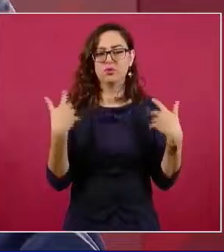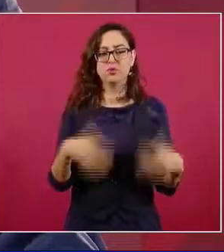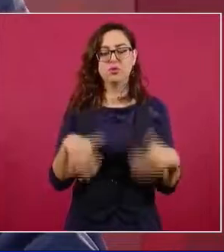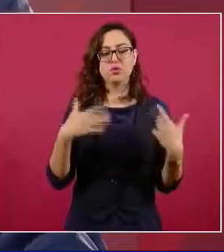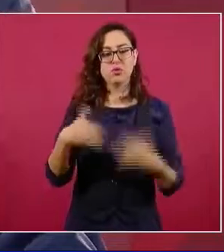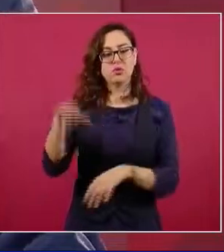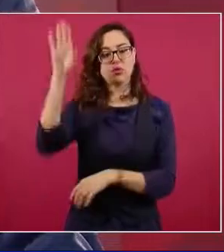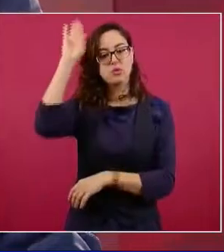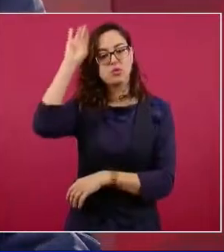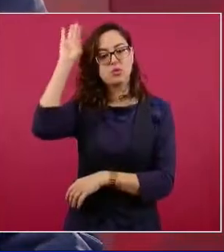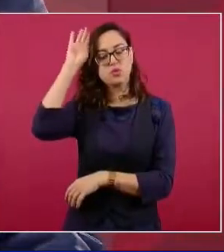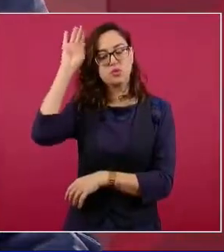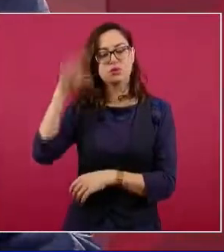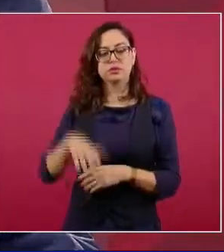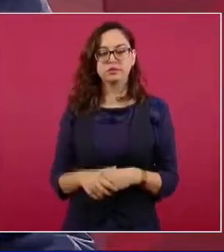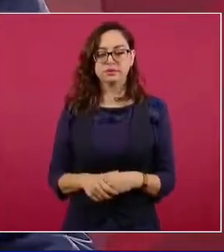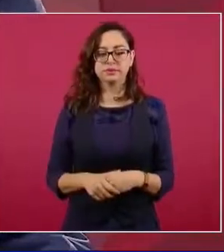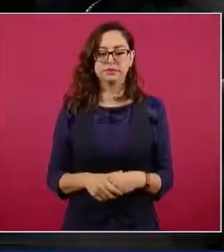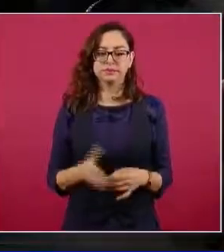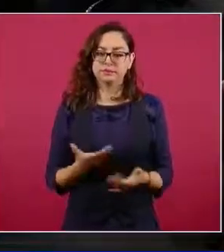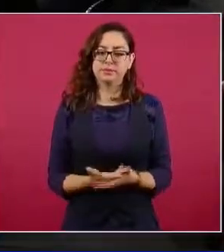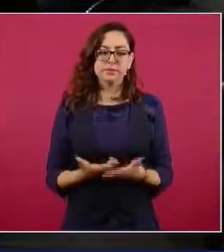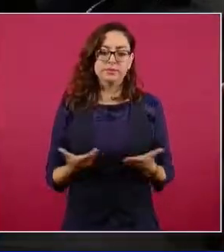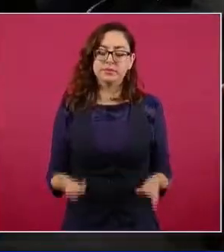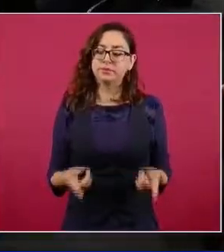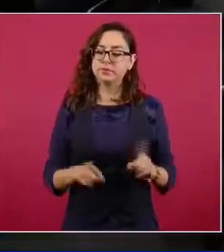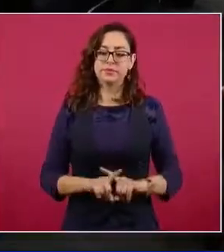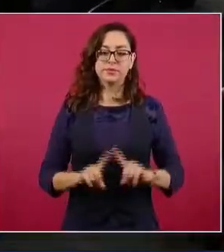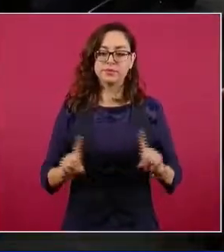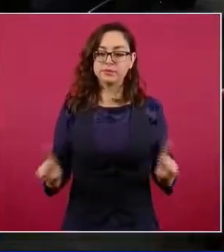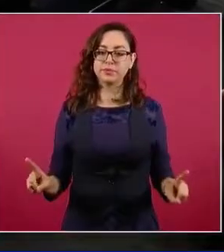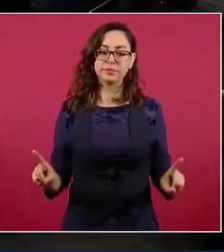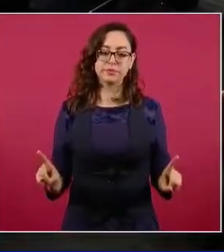Entonces, nada de eso.